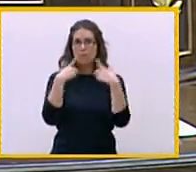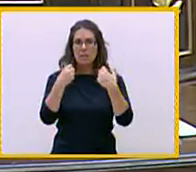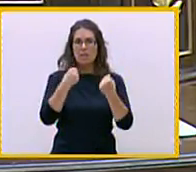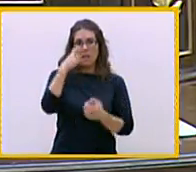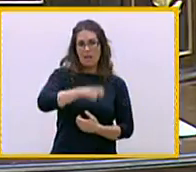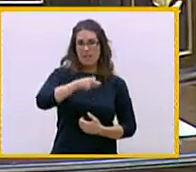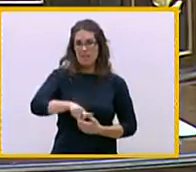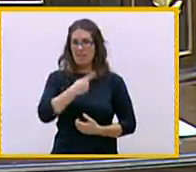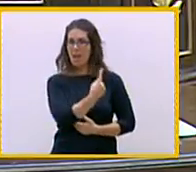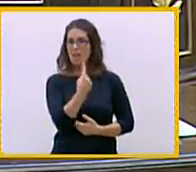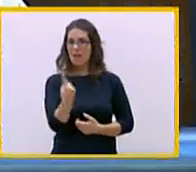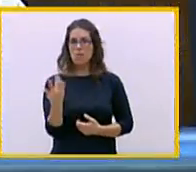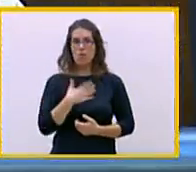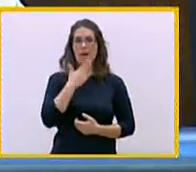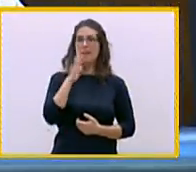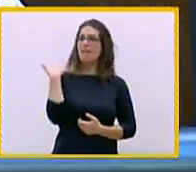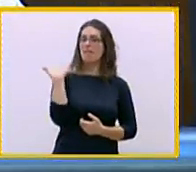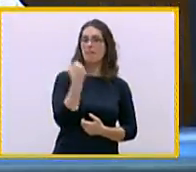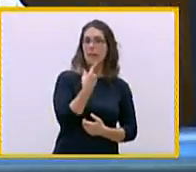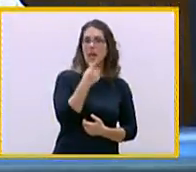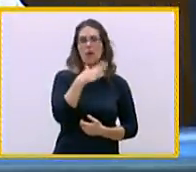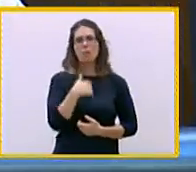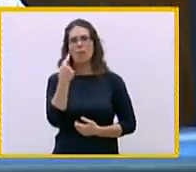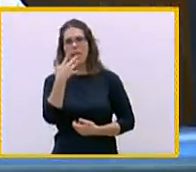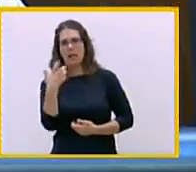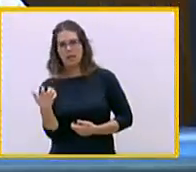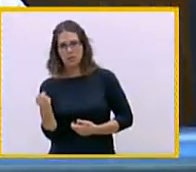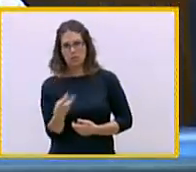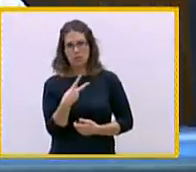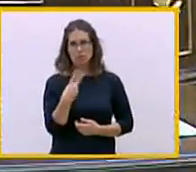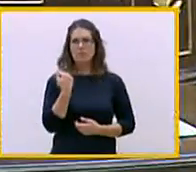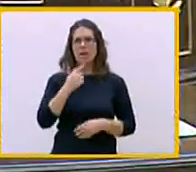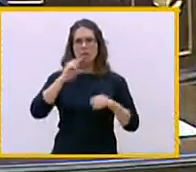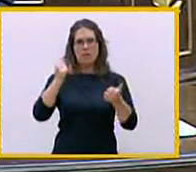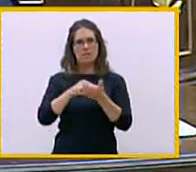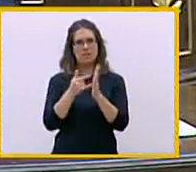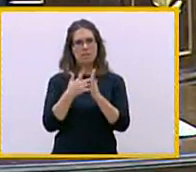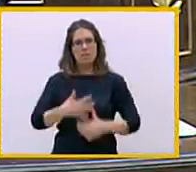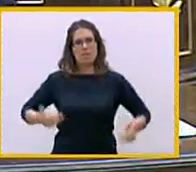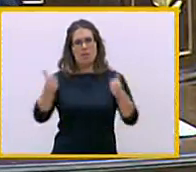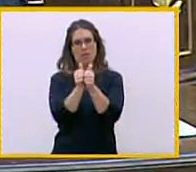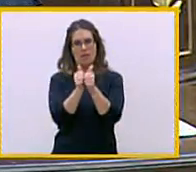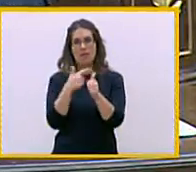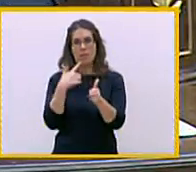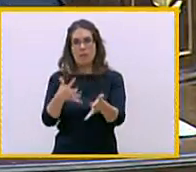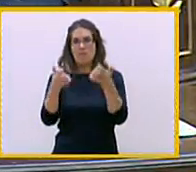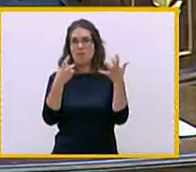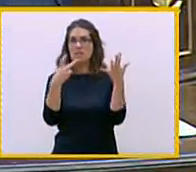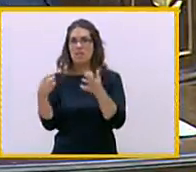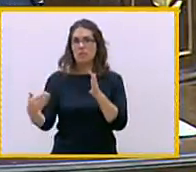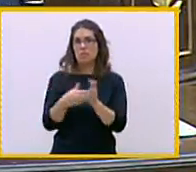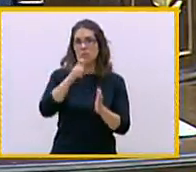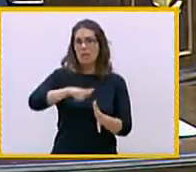ha pasado de 1.000 euros a más de 1.500. Se ha puesto en marcha un sistema de dependencia del que se benefician más de 700.000